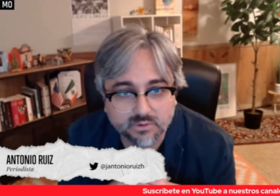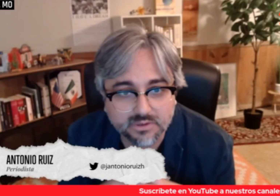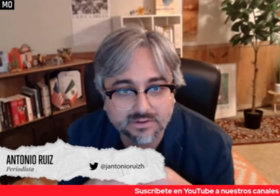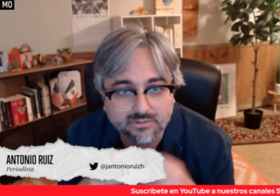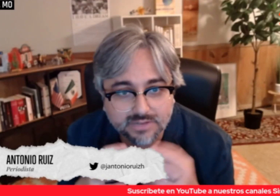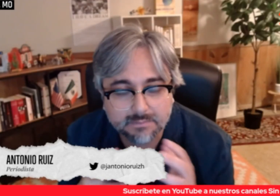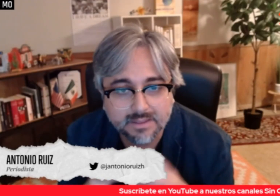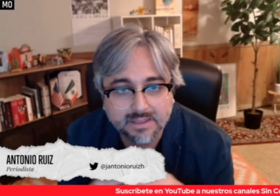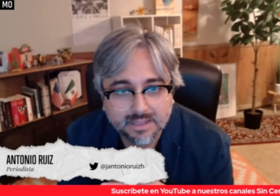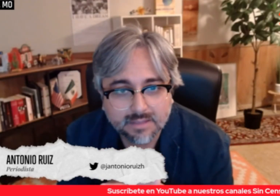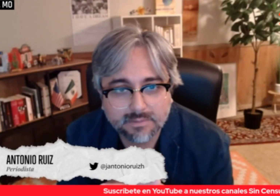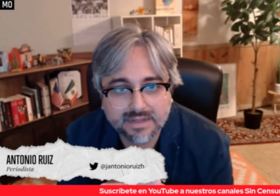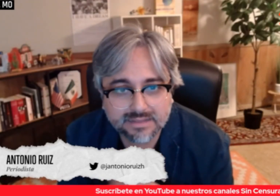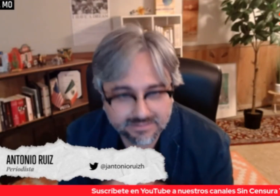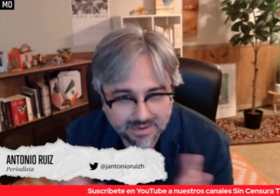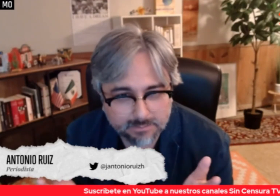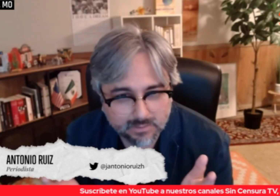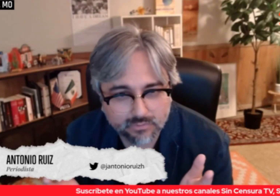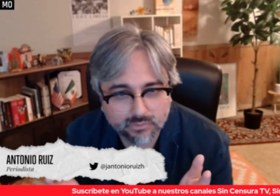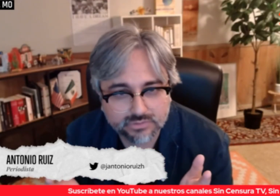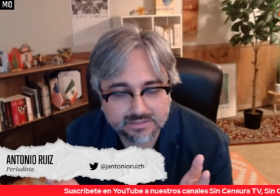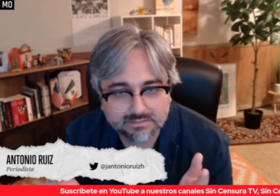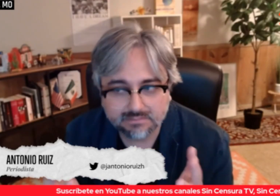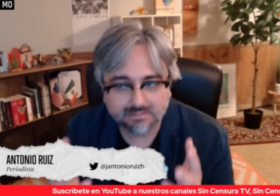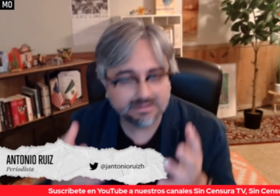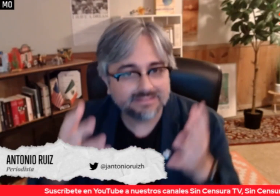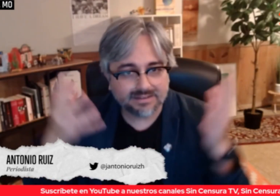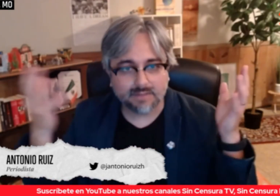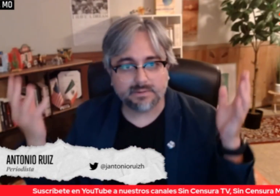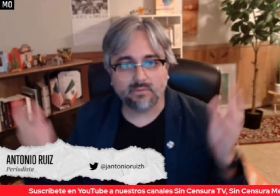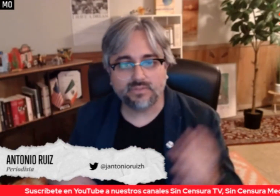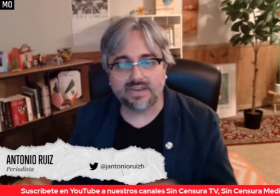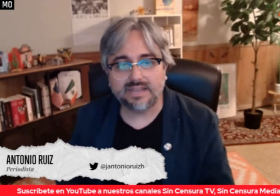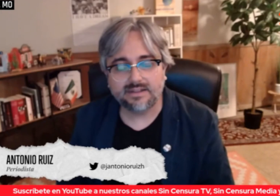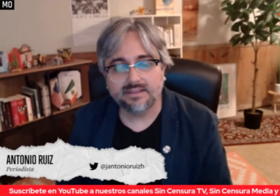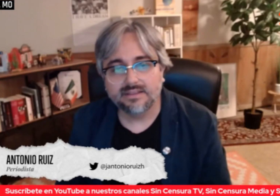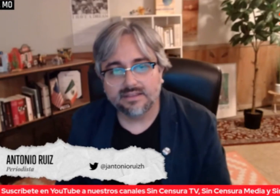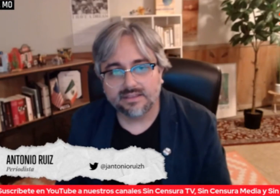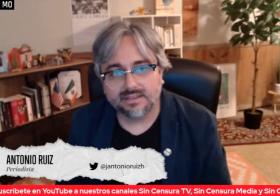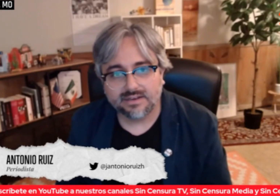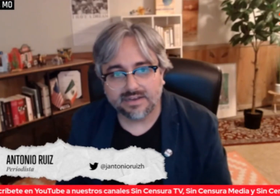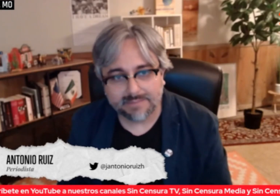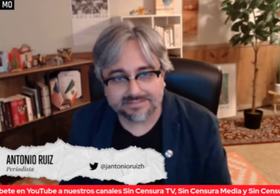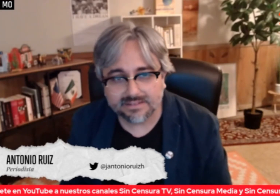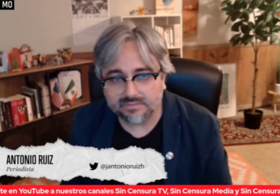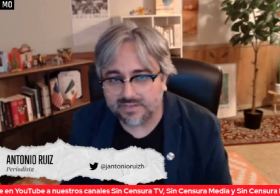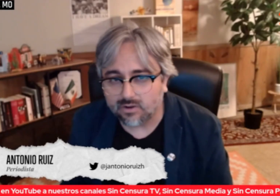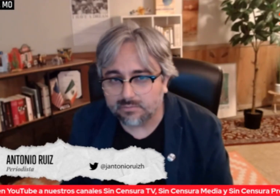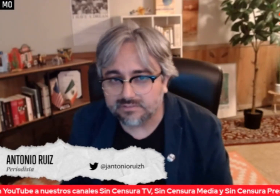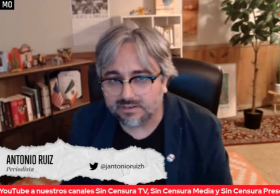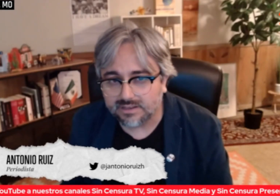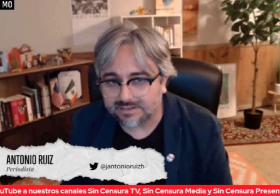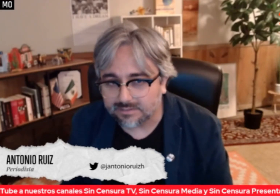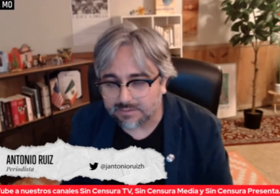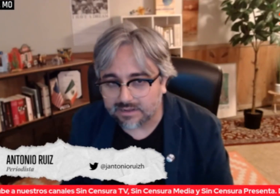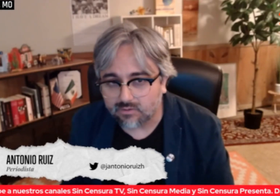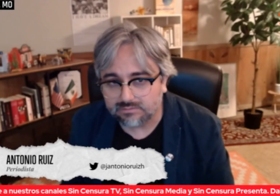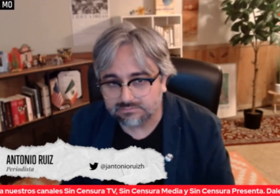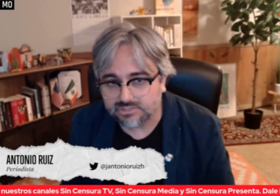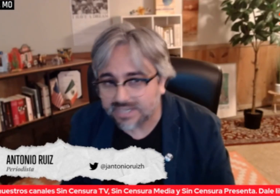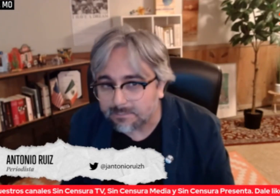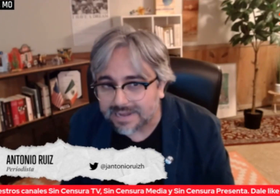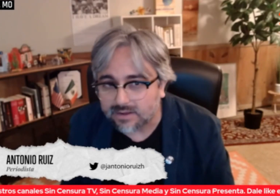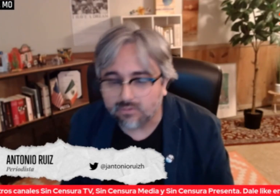nuestra transmisión que nos grabe. Para hacerle la pregunta a usted, lanzar la pregunta al aire, ¿la maestra Delfina Gómez tiene carta en